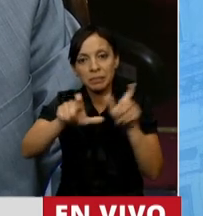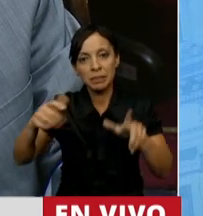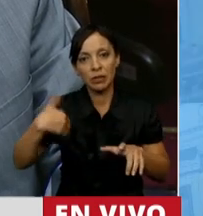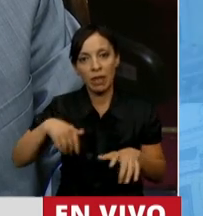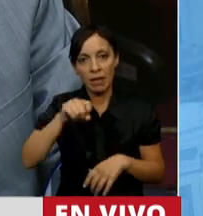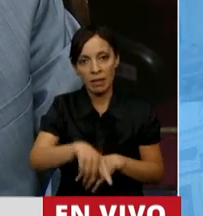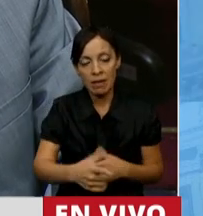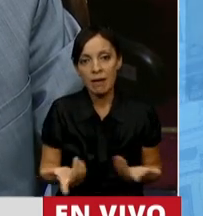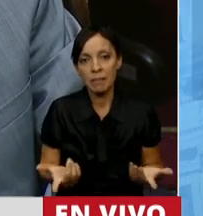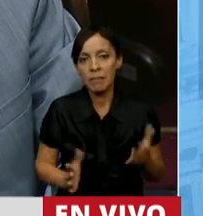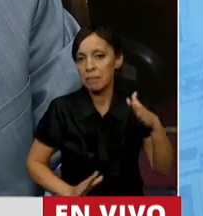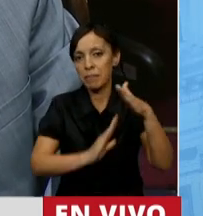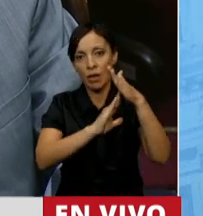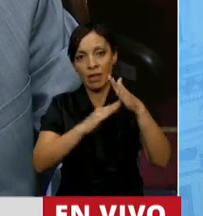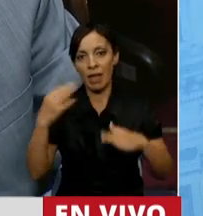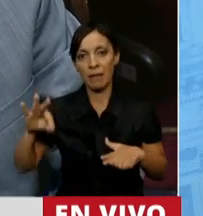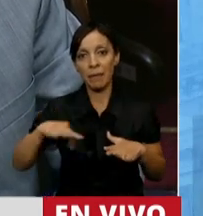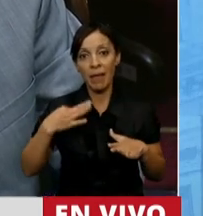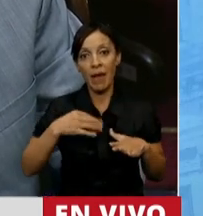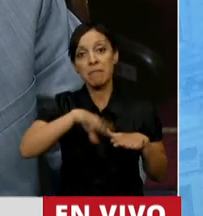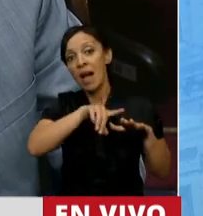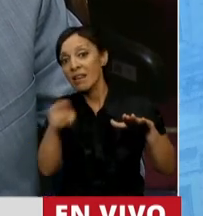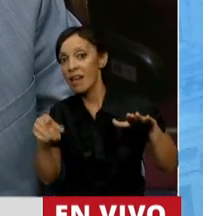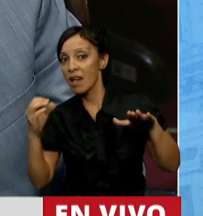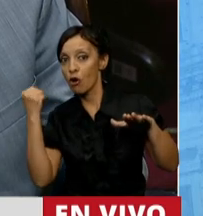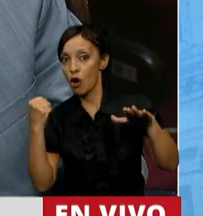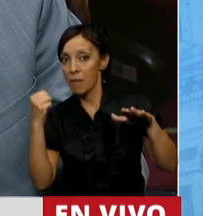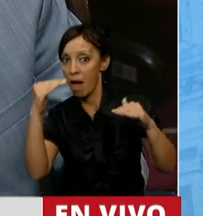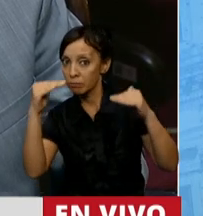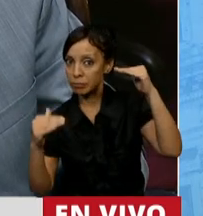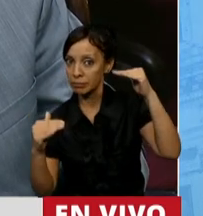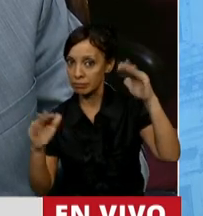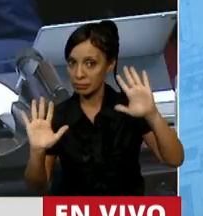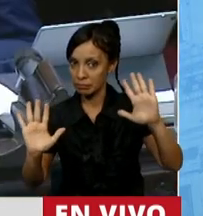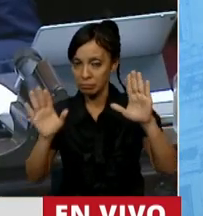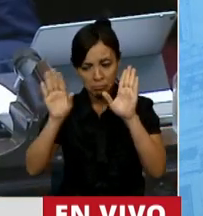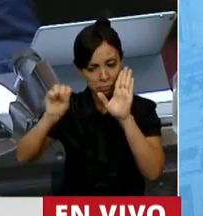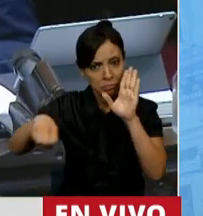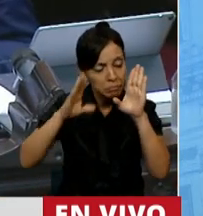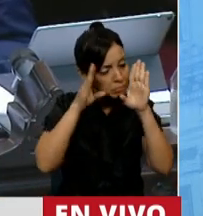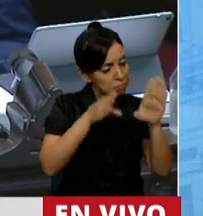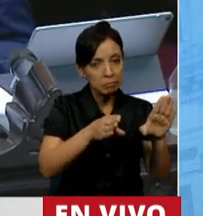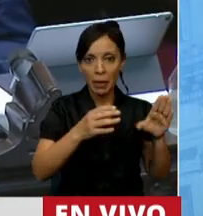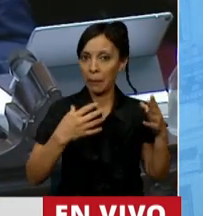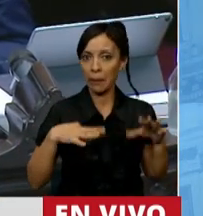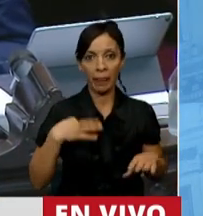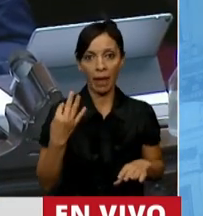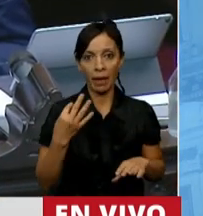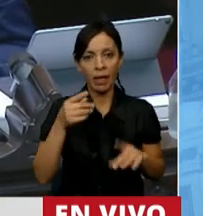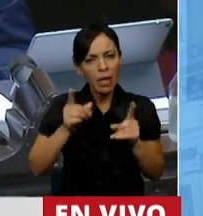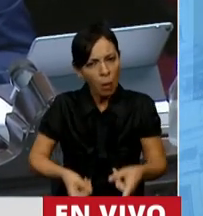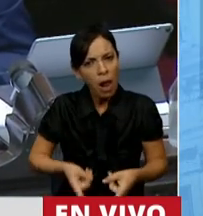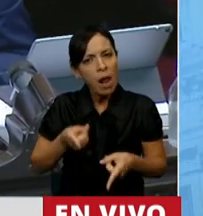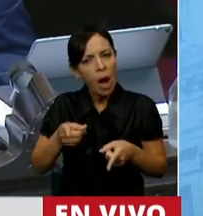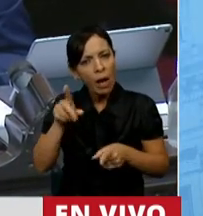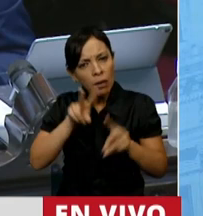argentinas, priorizando la vida por sobre la economía. Aún seguimos luchando y tratando un proyecto que busca poner fin a